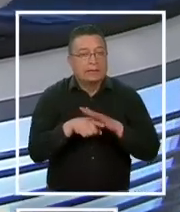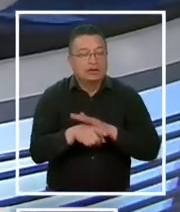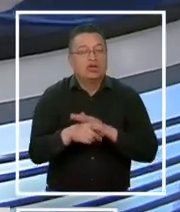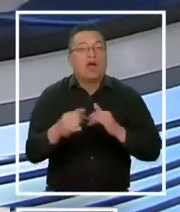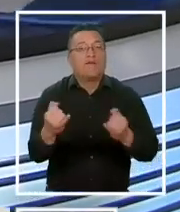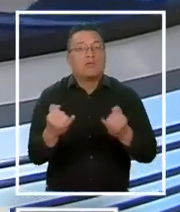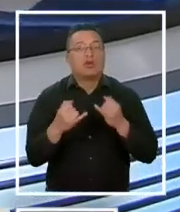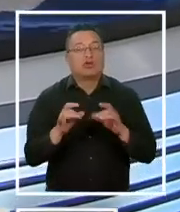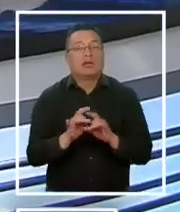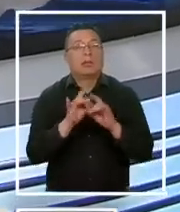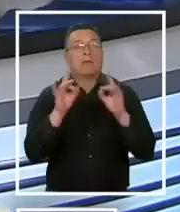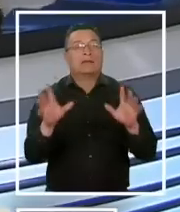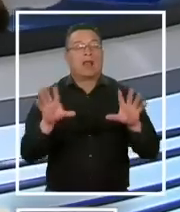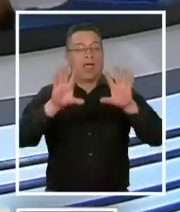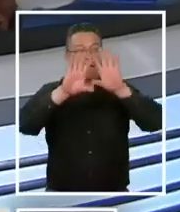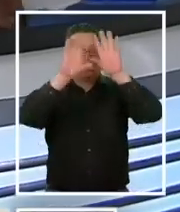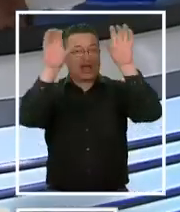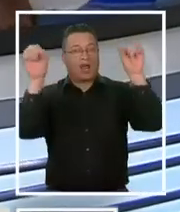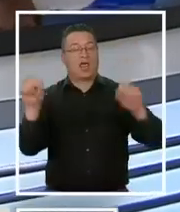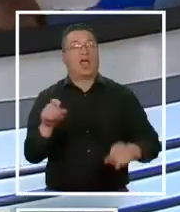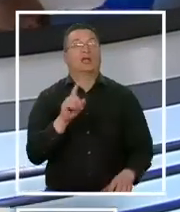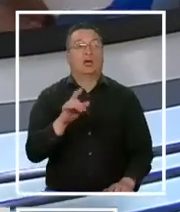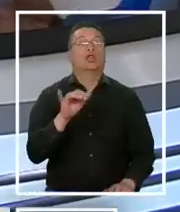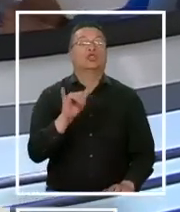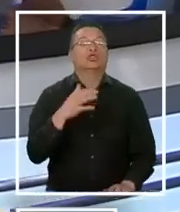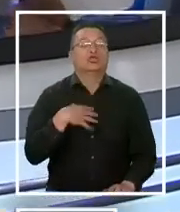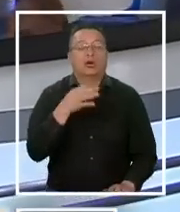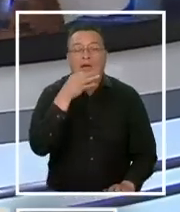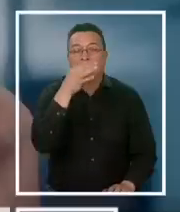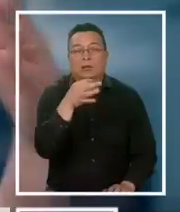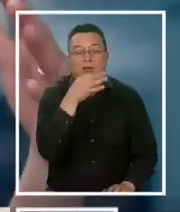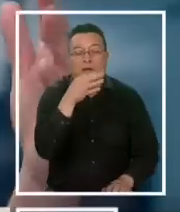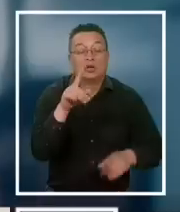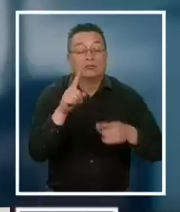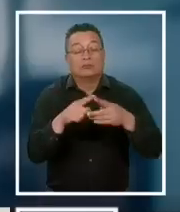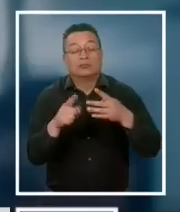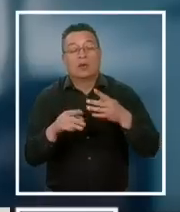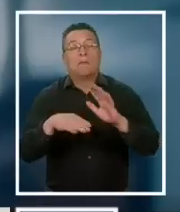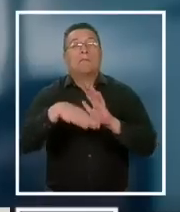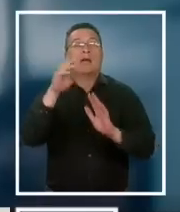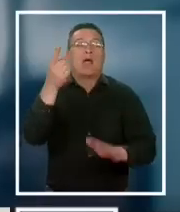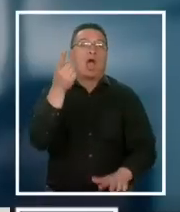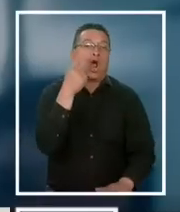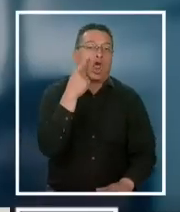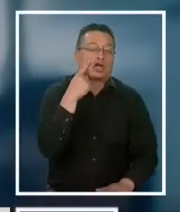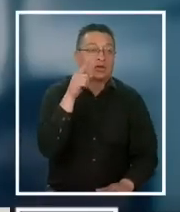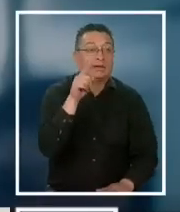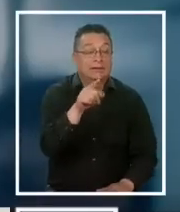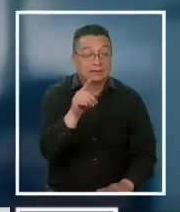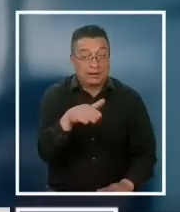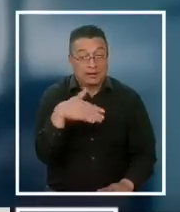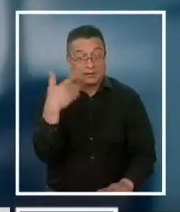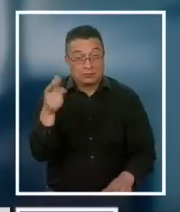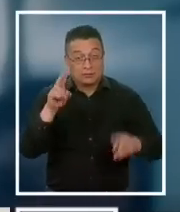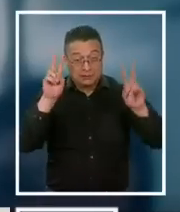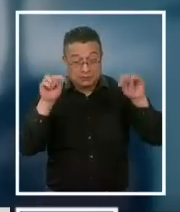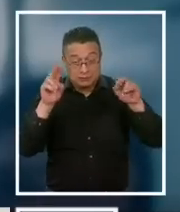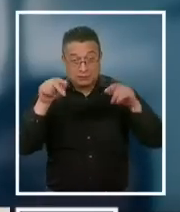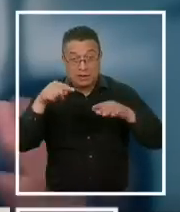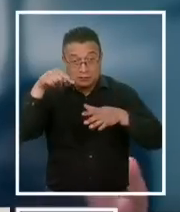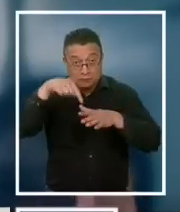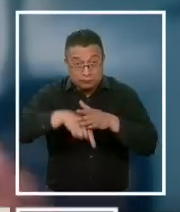información exclusiva de la fiscalía eso ya es Sí yo me estoy refiriendo más como los casos que antes fueron como más emblemáticos pero después ya en este tipo de materia